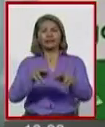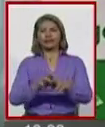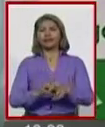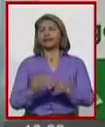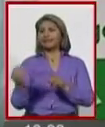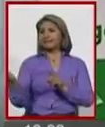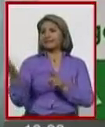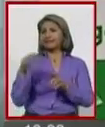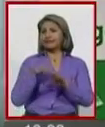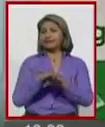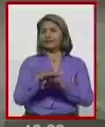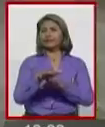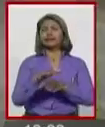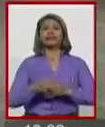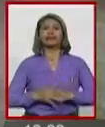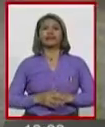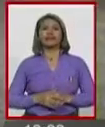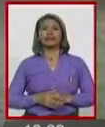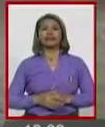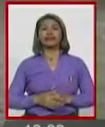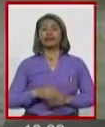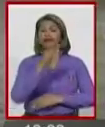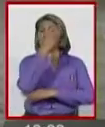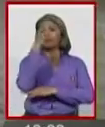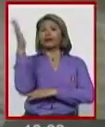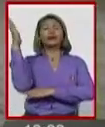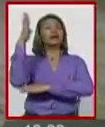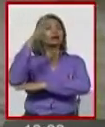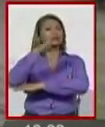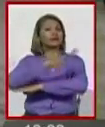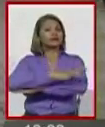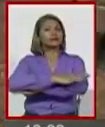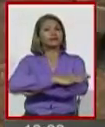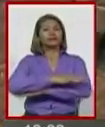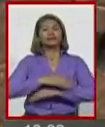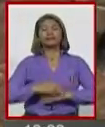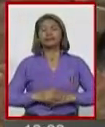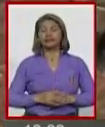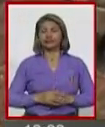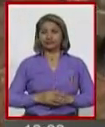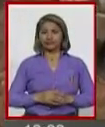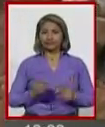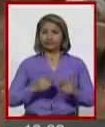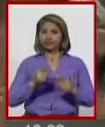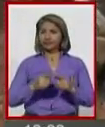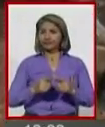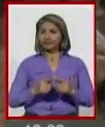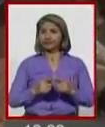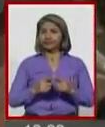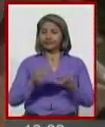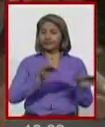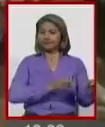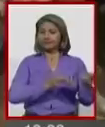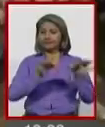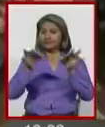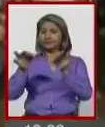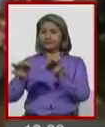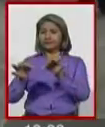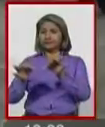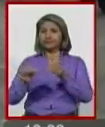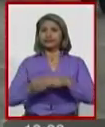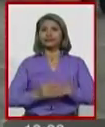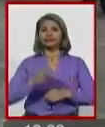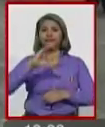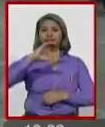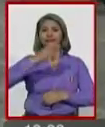hay un desmonte que aguas arriba, la cual ahora se están trasladando hacia la